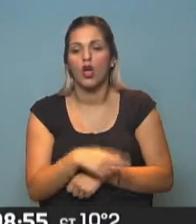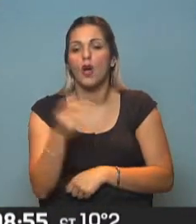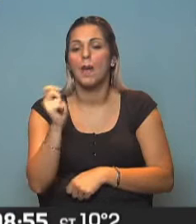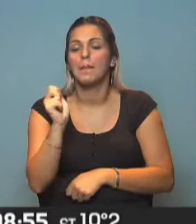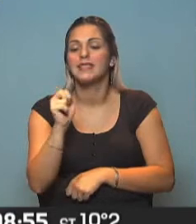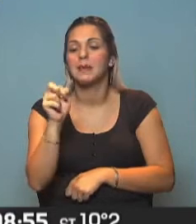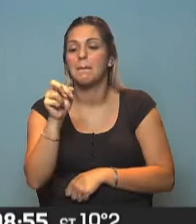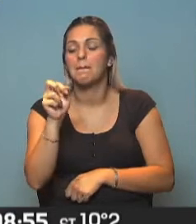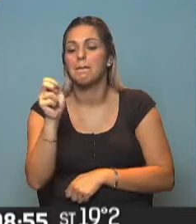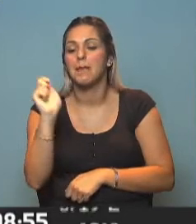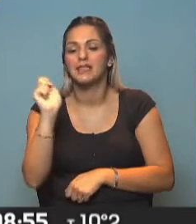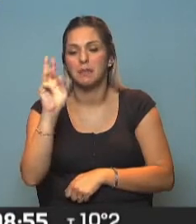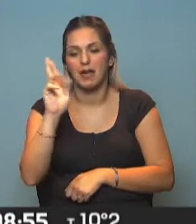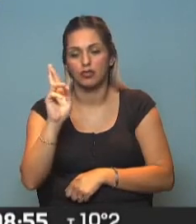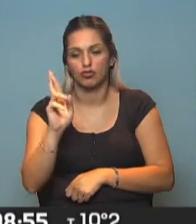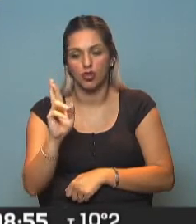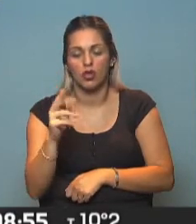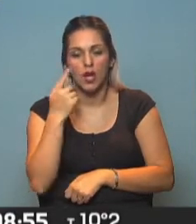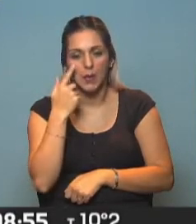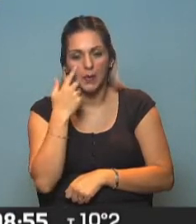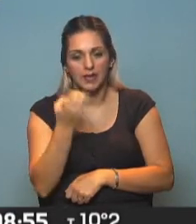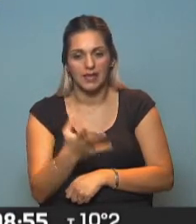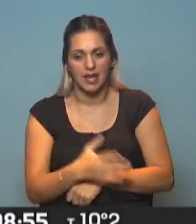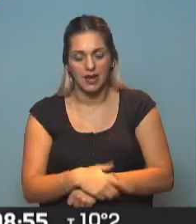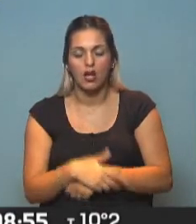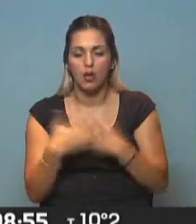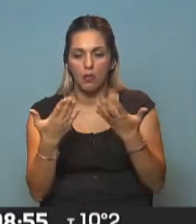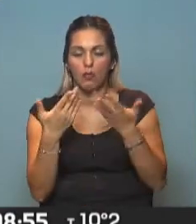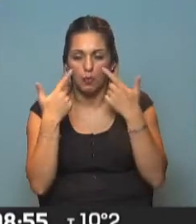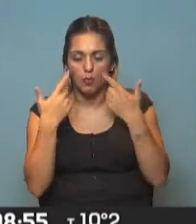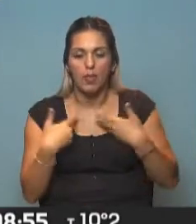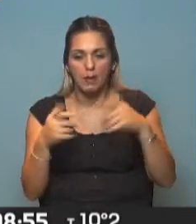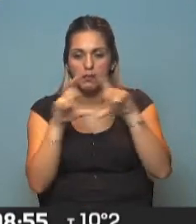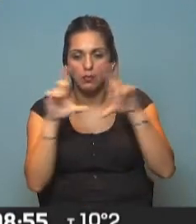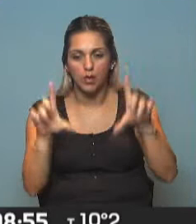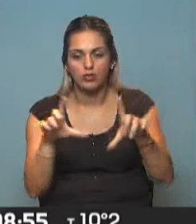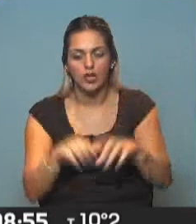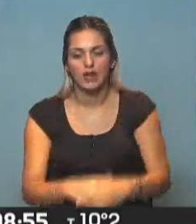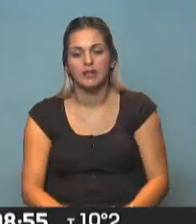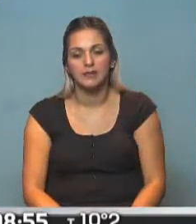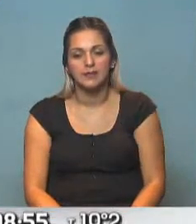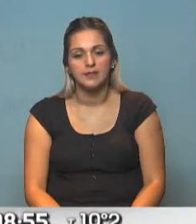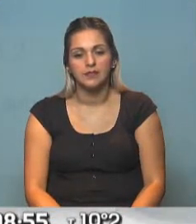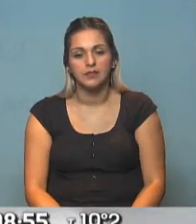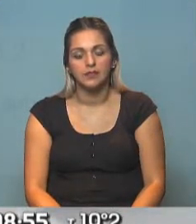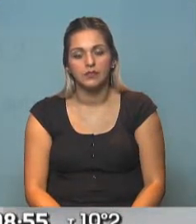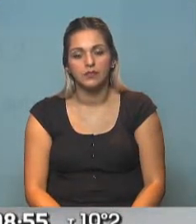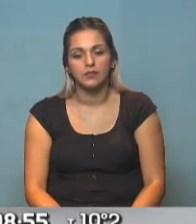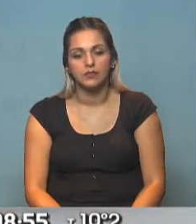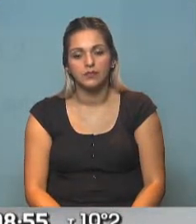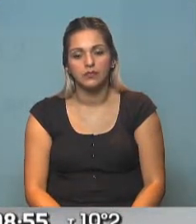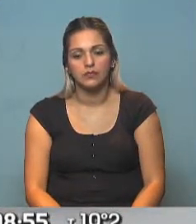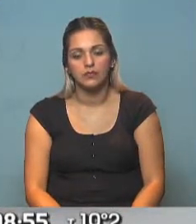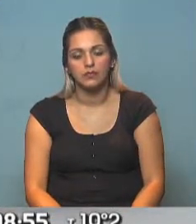marzo le vamos a pedir al señor director que ya nos pueda dar a mostrar que tiene que ver por un lado